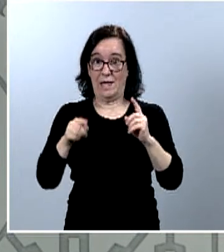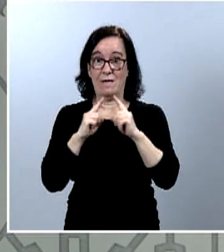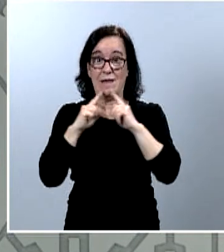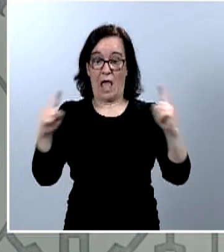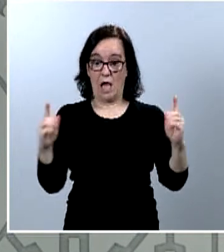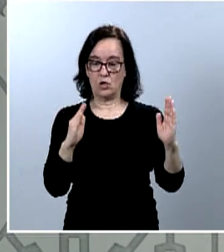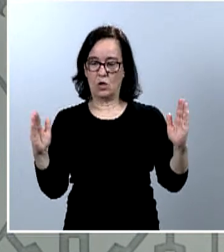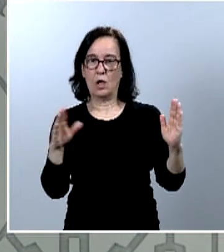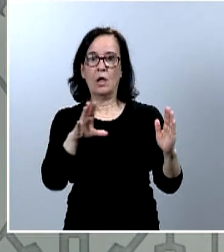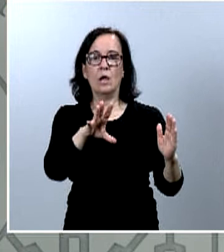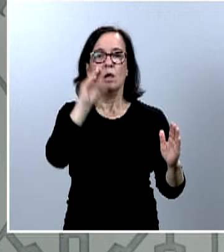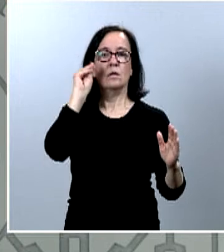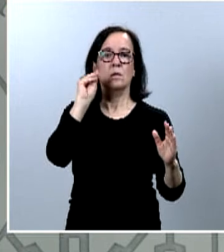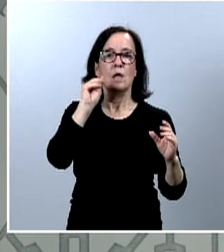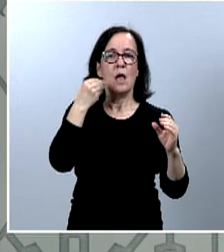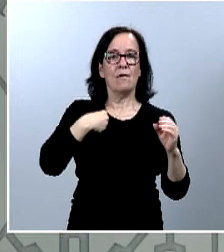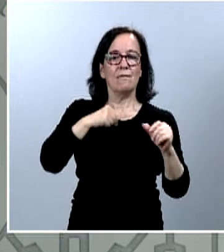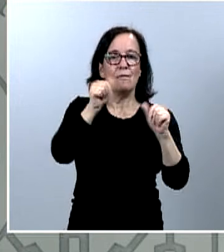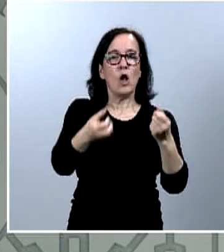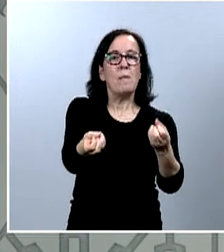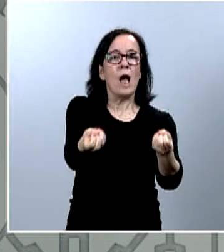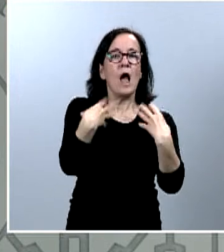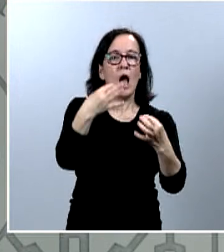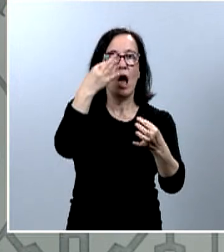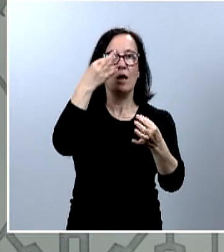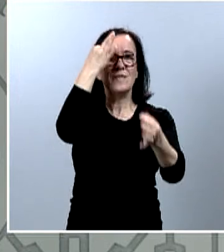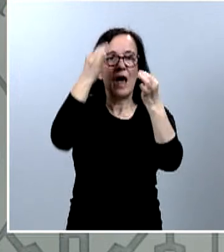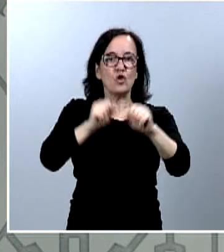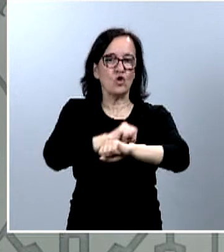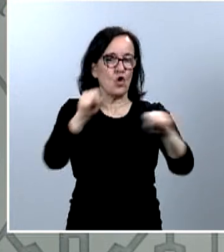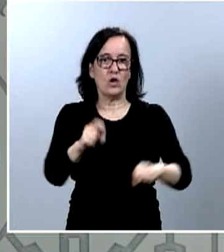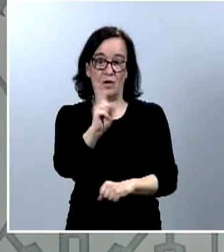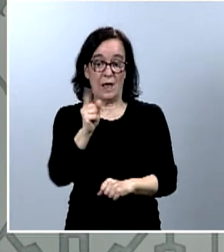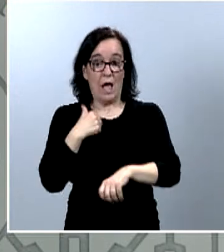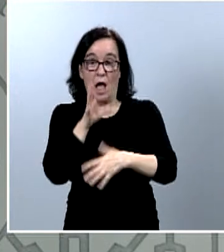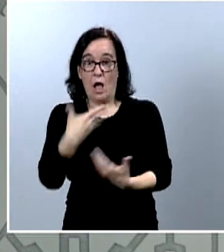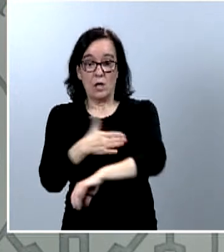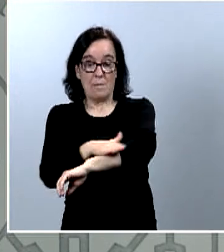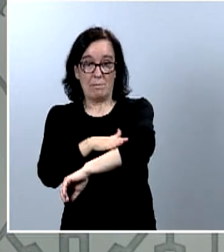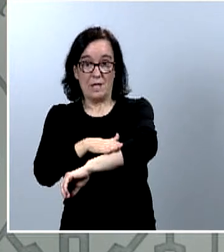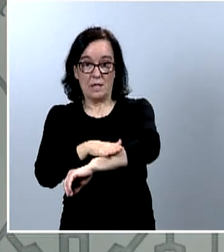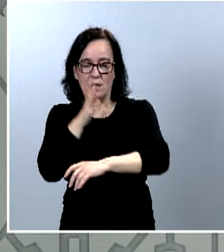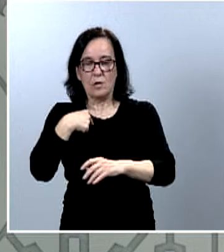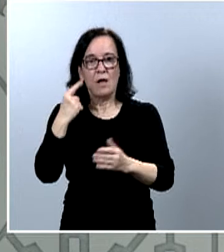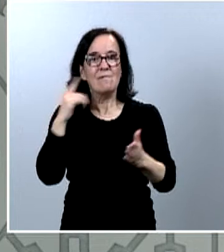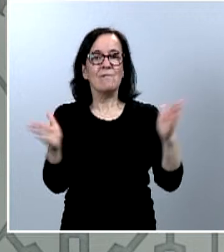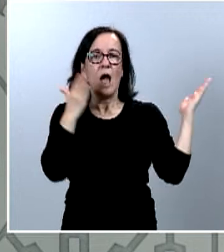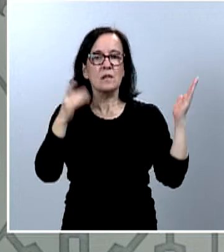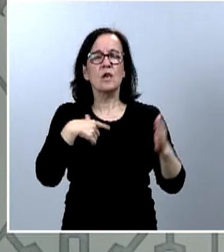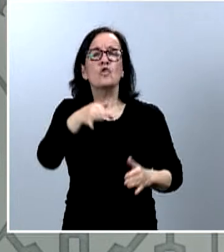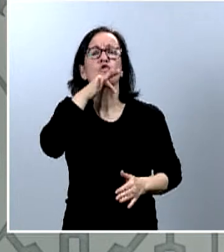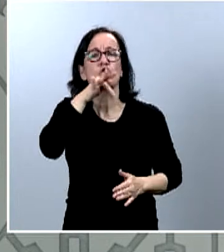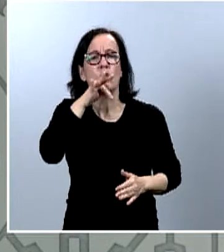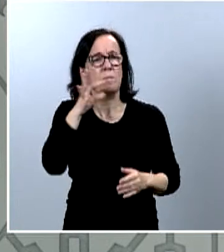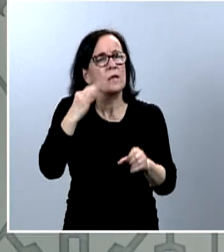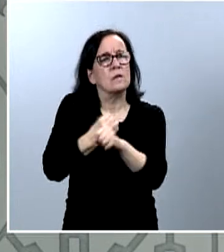de la misma manera los datos que no son sólidos. Y ahora mismo el Ministerio está en una fase en la que considera que todavía tenemos que trabajar con